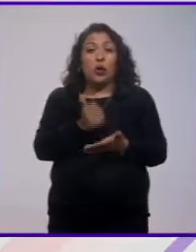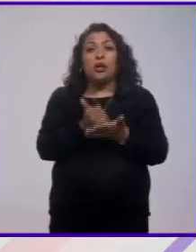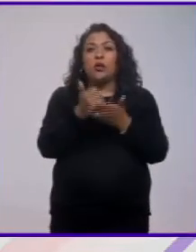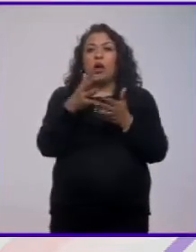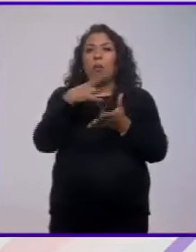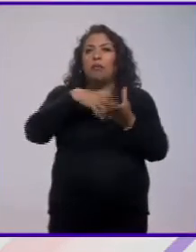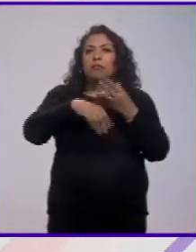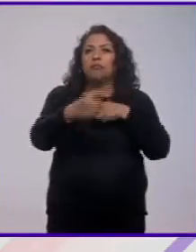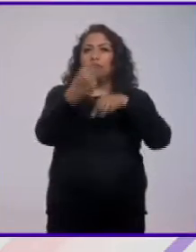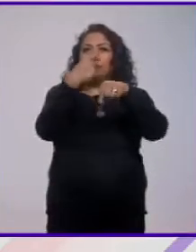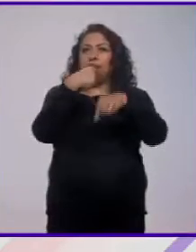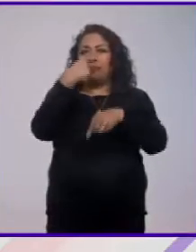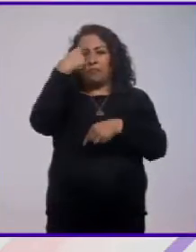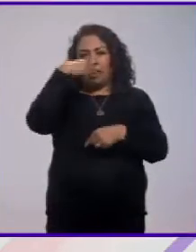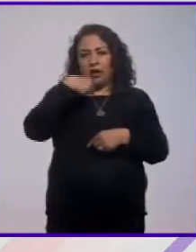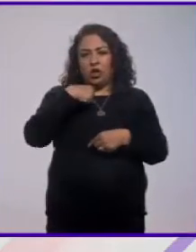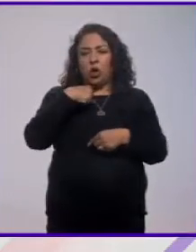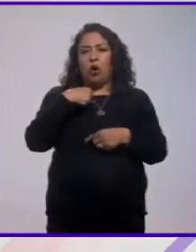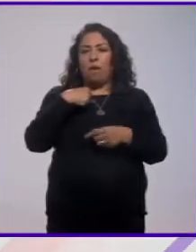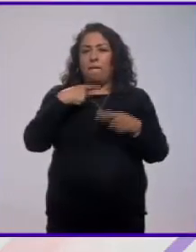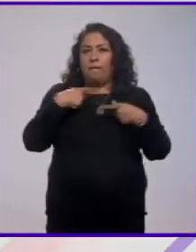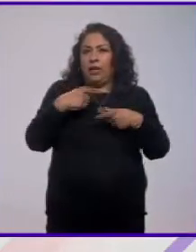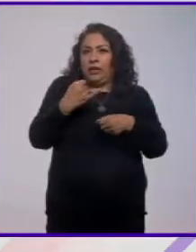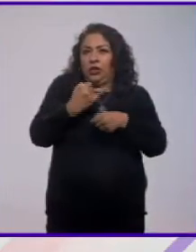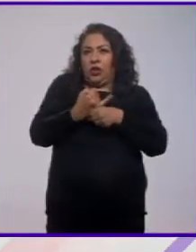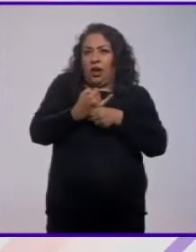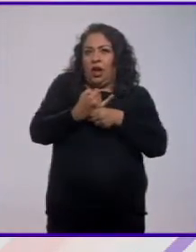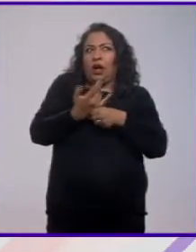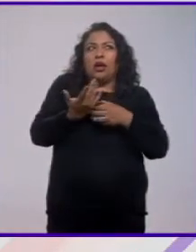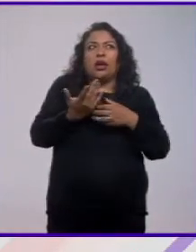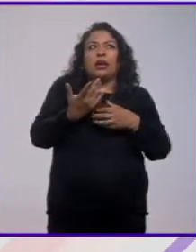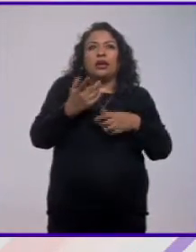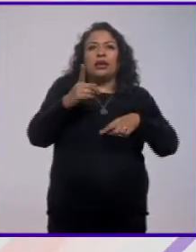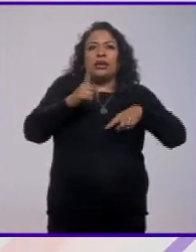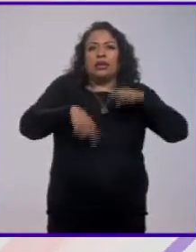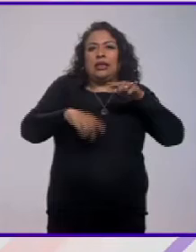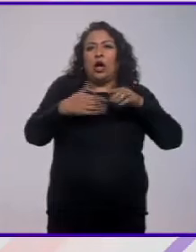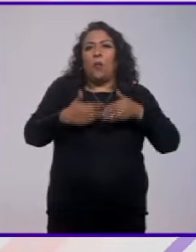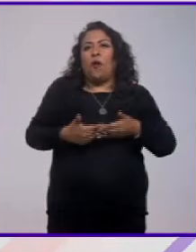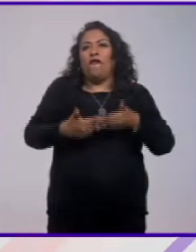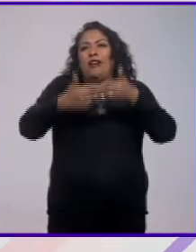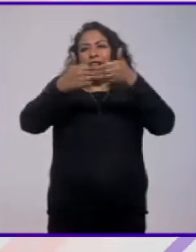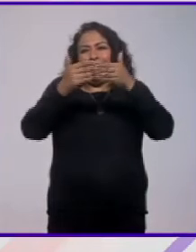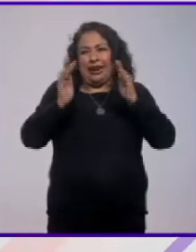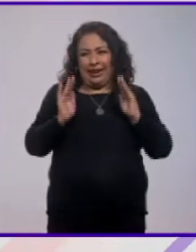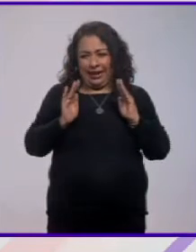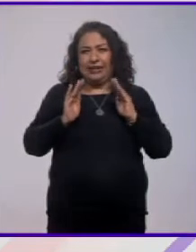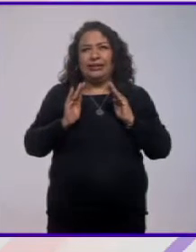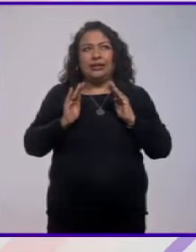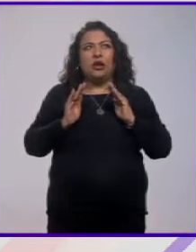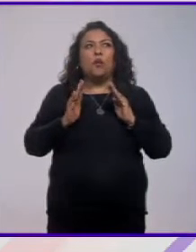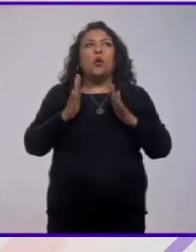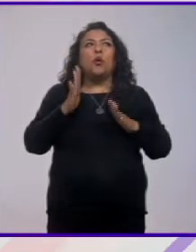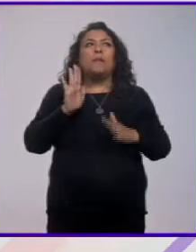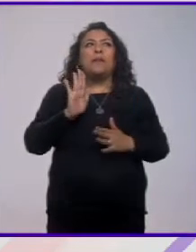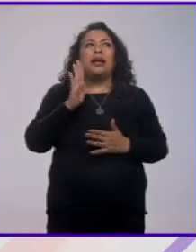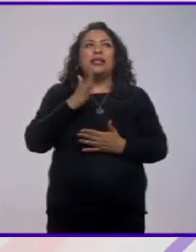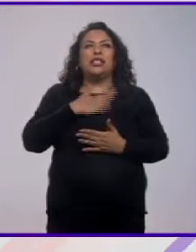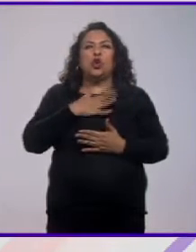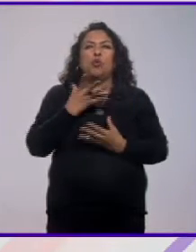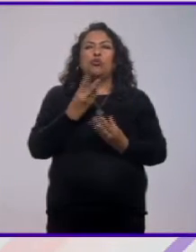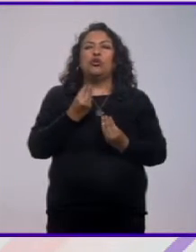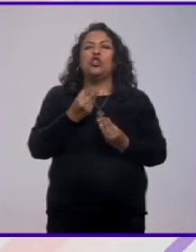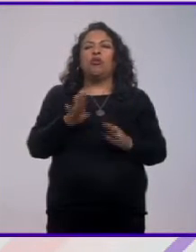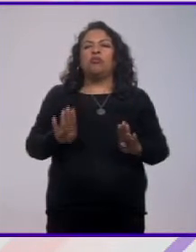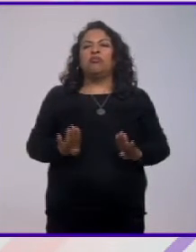mucha empatía en mí para abordar el personaje, rompió barreras también en mí de soy un poco, creo que